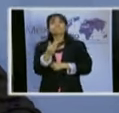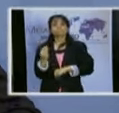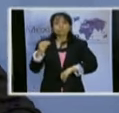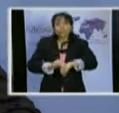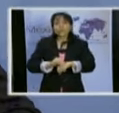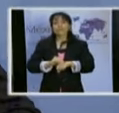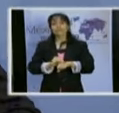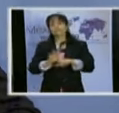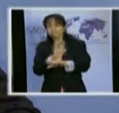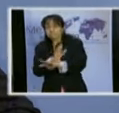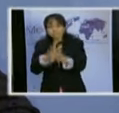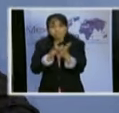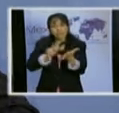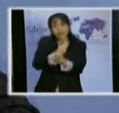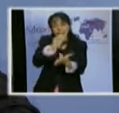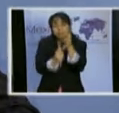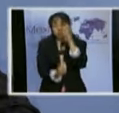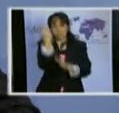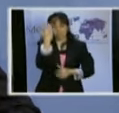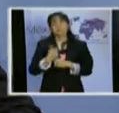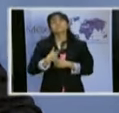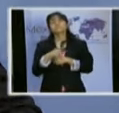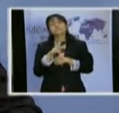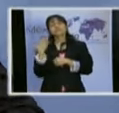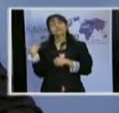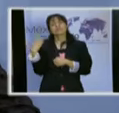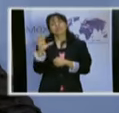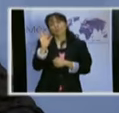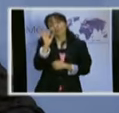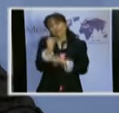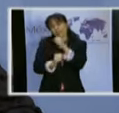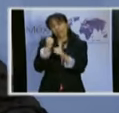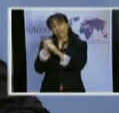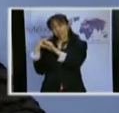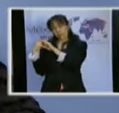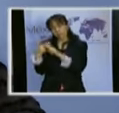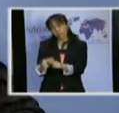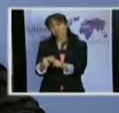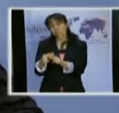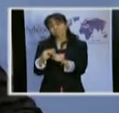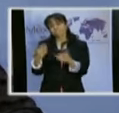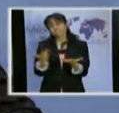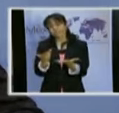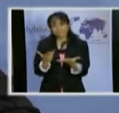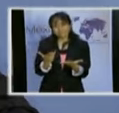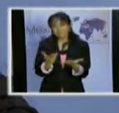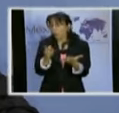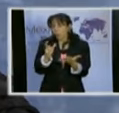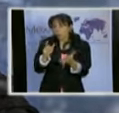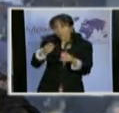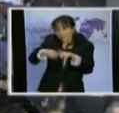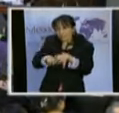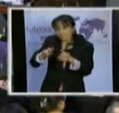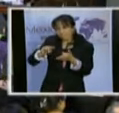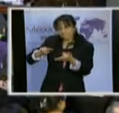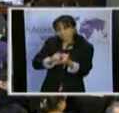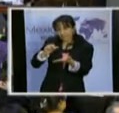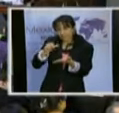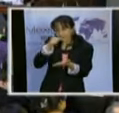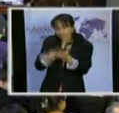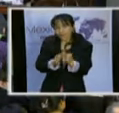nombre en español. Fue creada hace casi 40 años, en ocasión justamente de la primera cumbre de la ONU sobre el